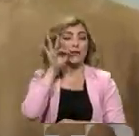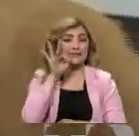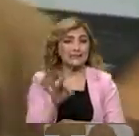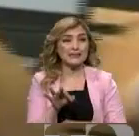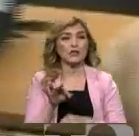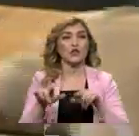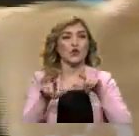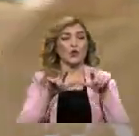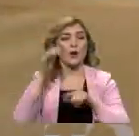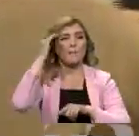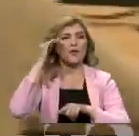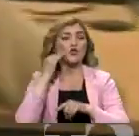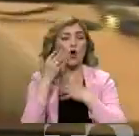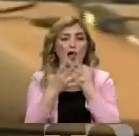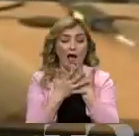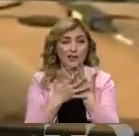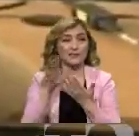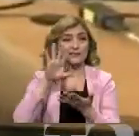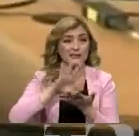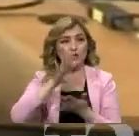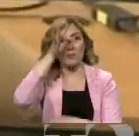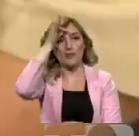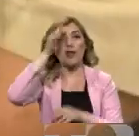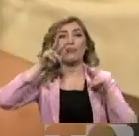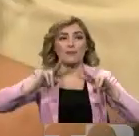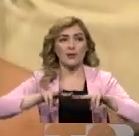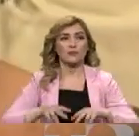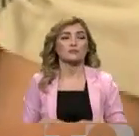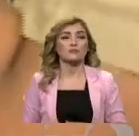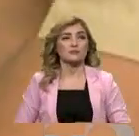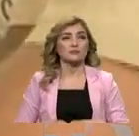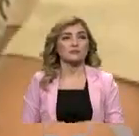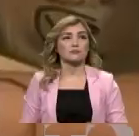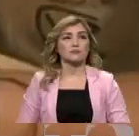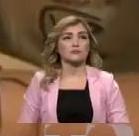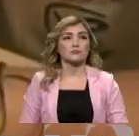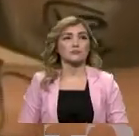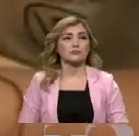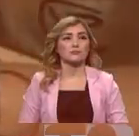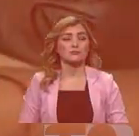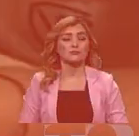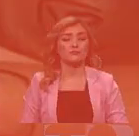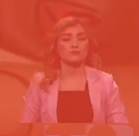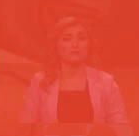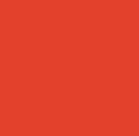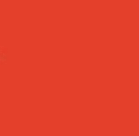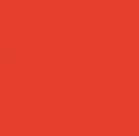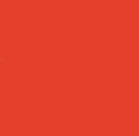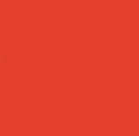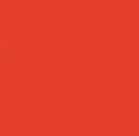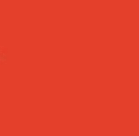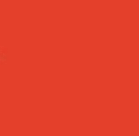de infracción de menores y centros hospitalarios. Valery Villalba, 24 horas.